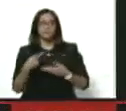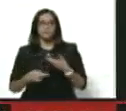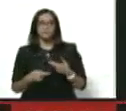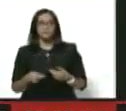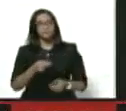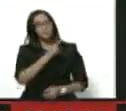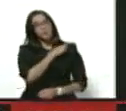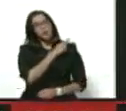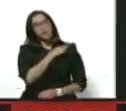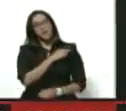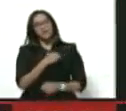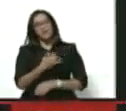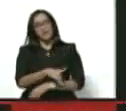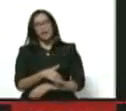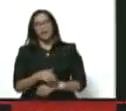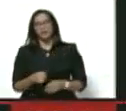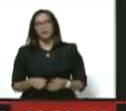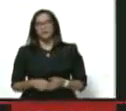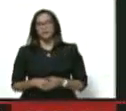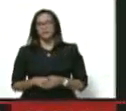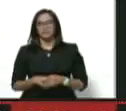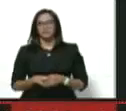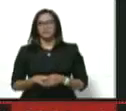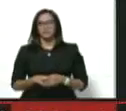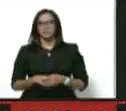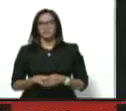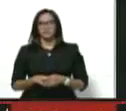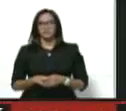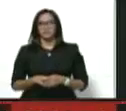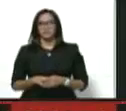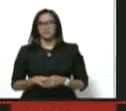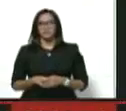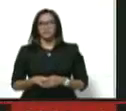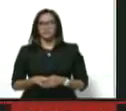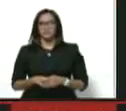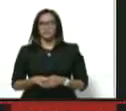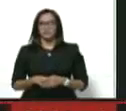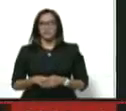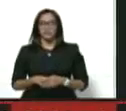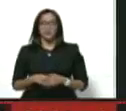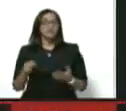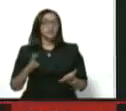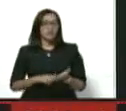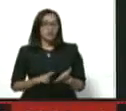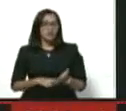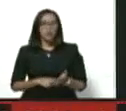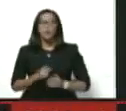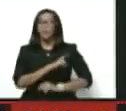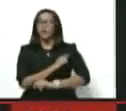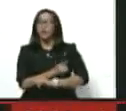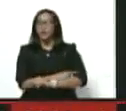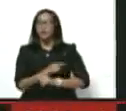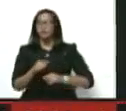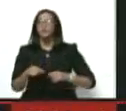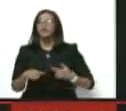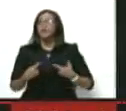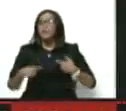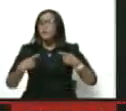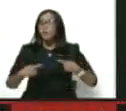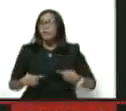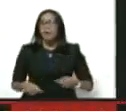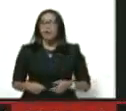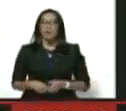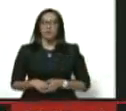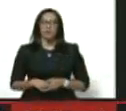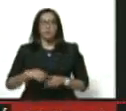jefes y jefas de calle, ¿sabes? La juventud, ¿no? Y además con poderoso poder popular, poder comunal, con